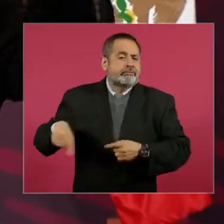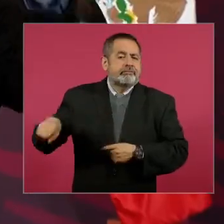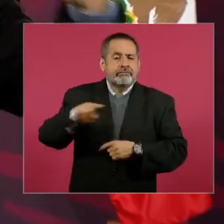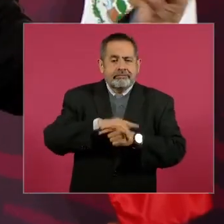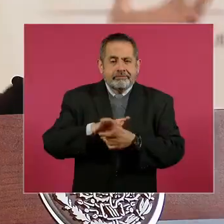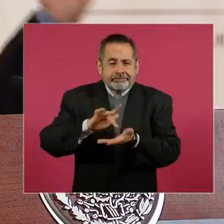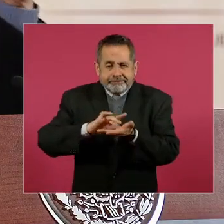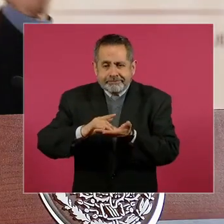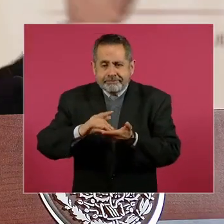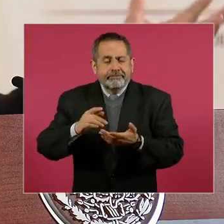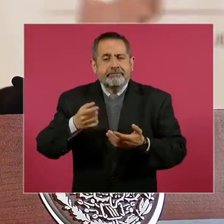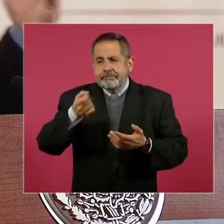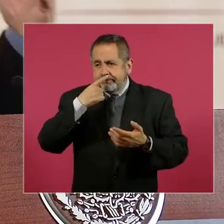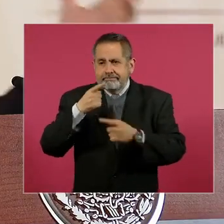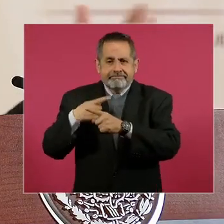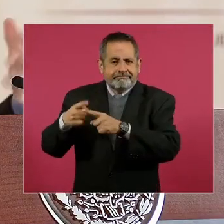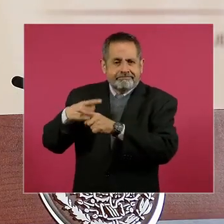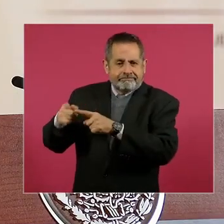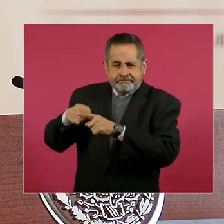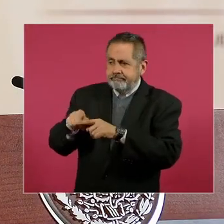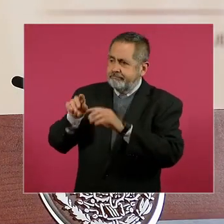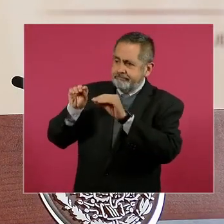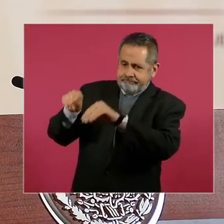todos los mexicanos